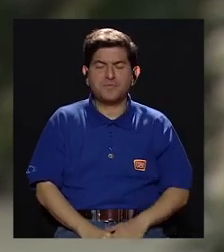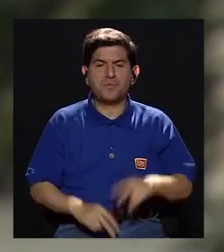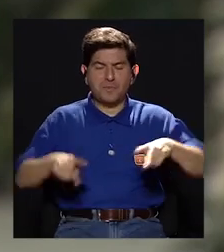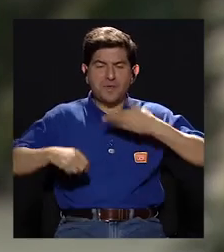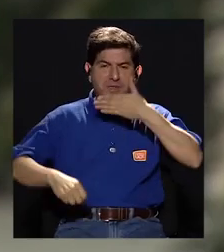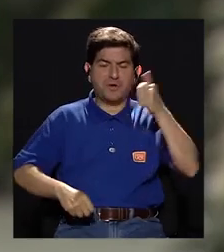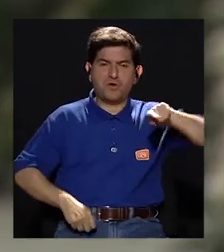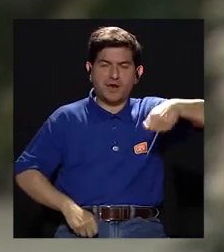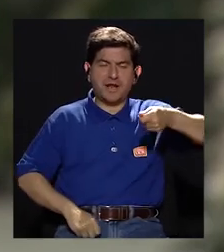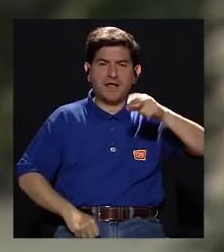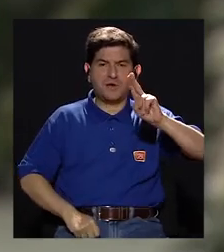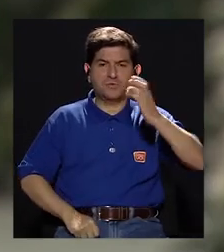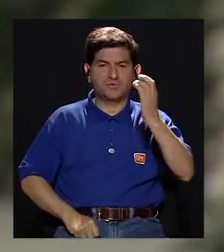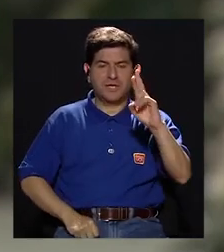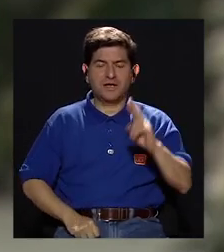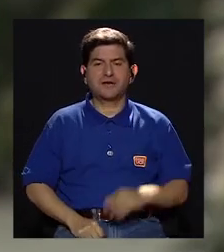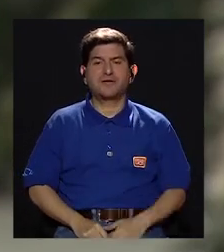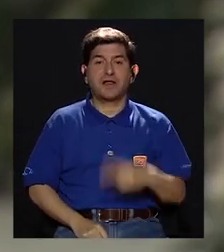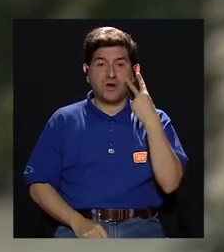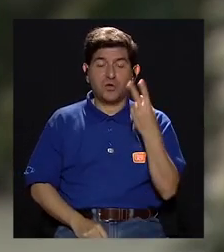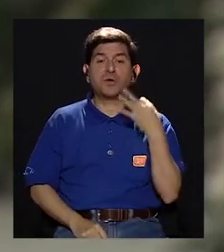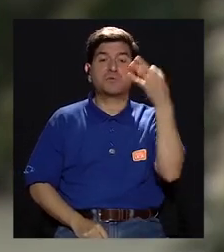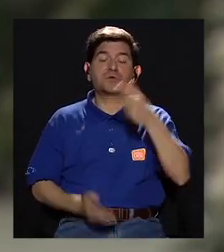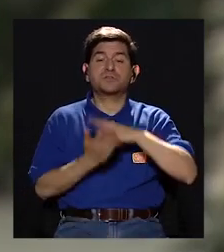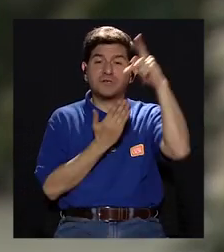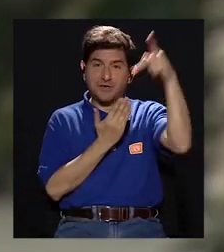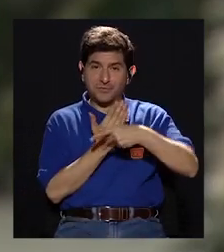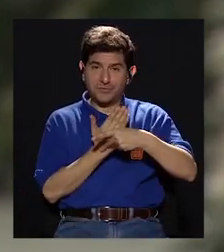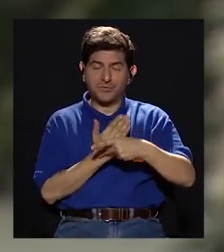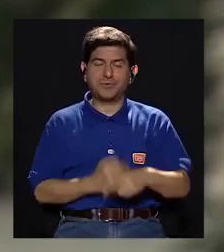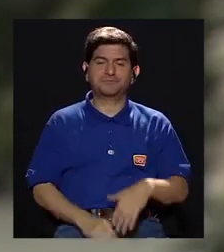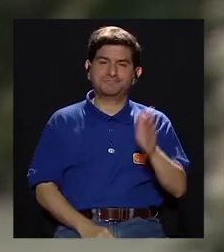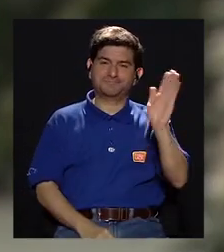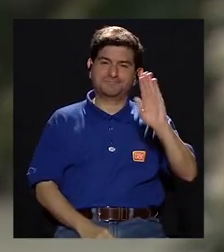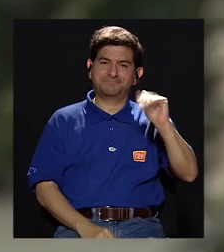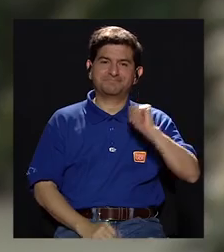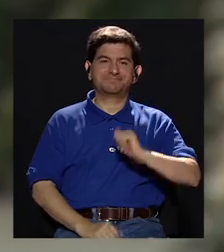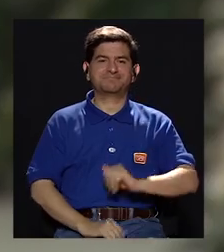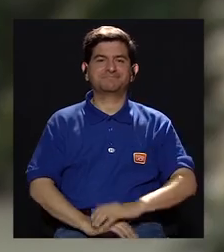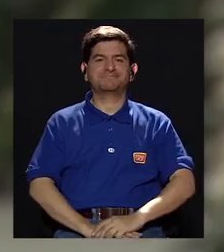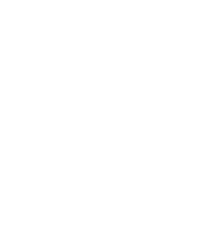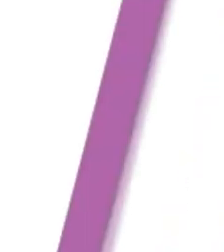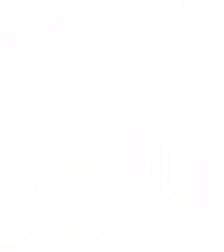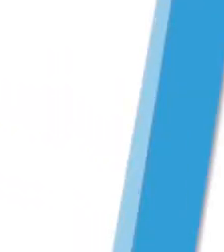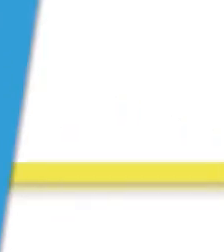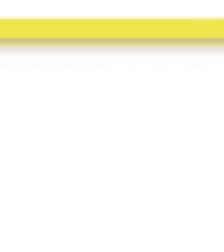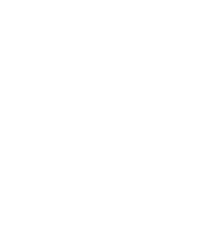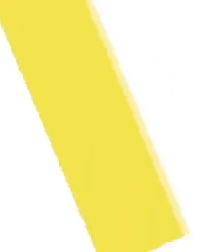Facebook Vivir Mejor Canal UCR. Nos vemos en una próxima edición. Hasta pronto.